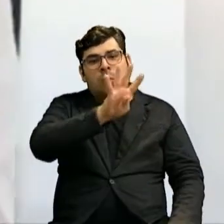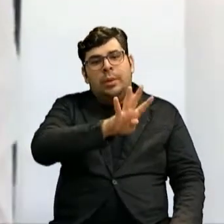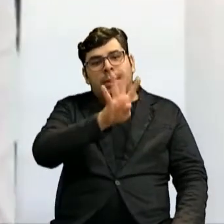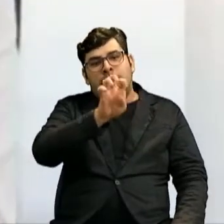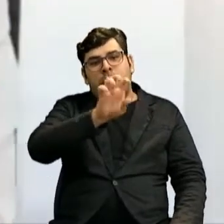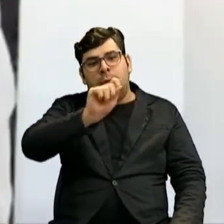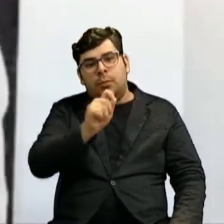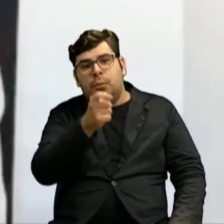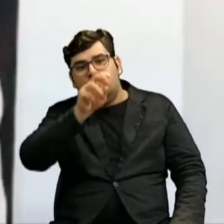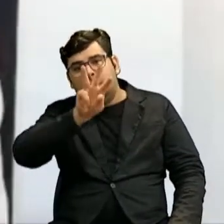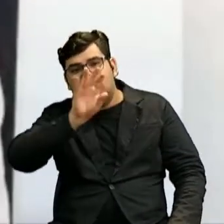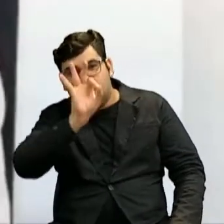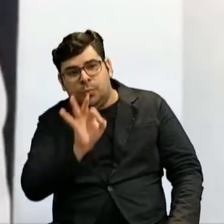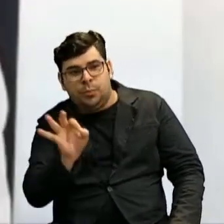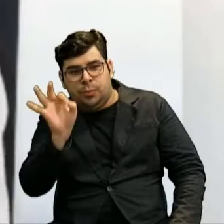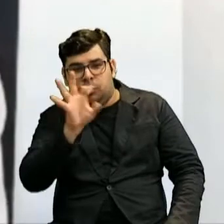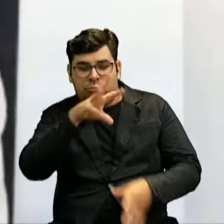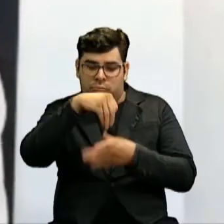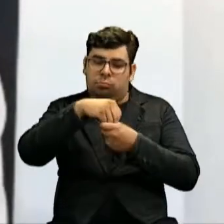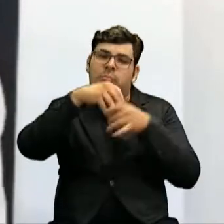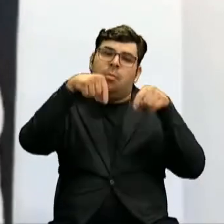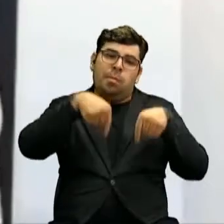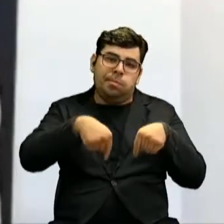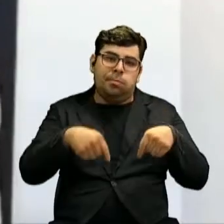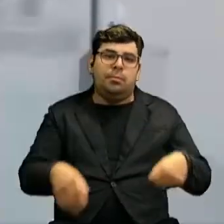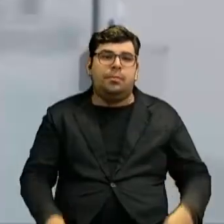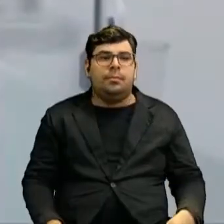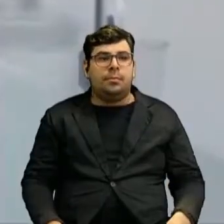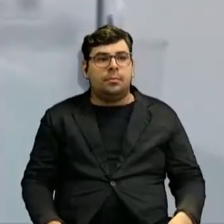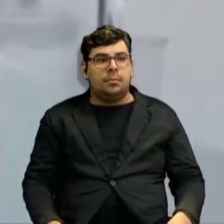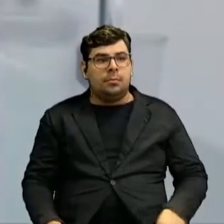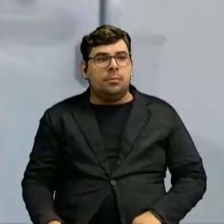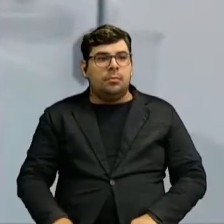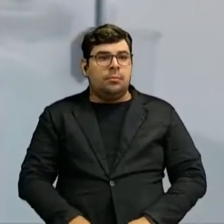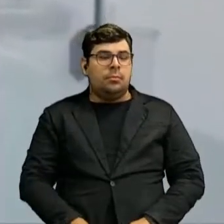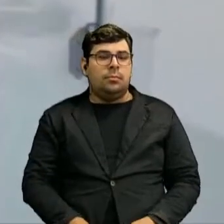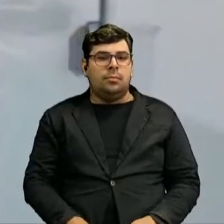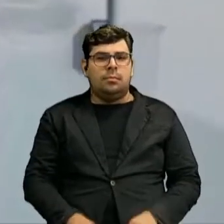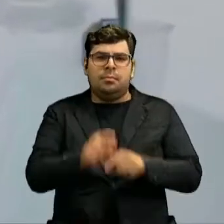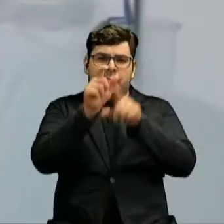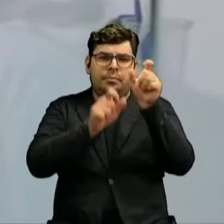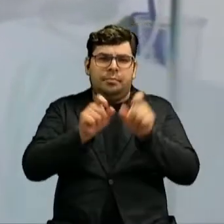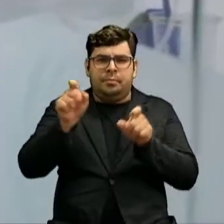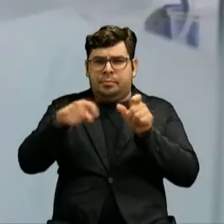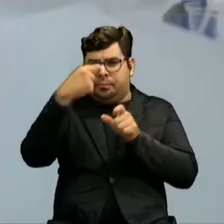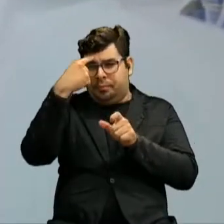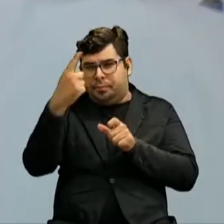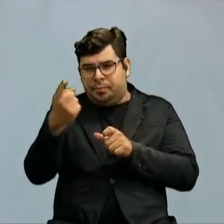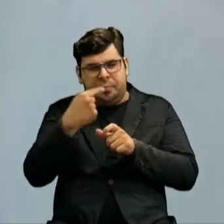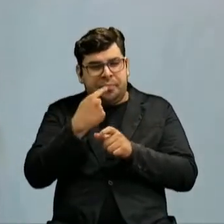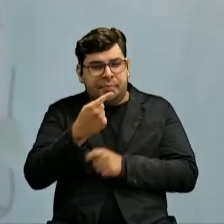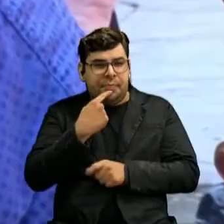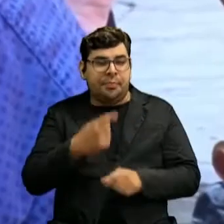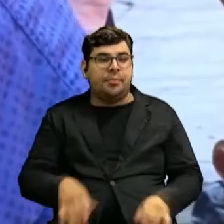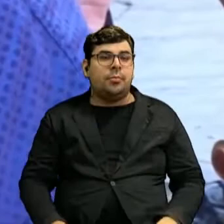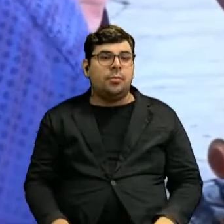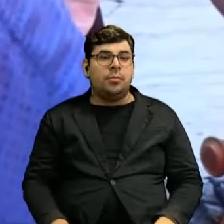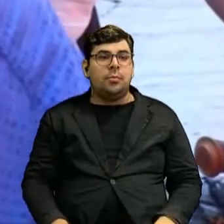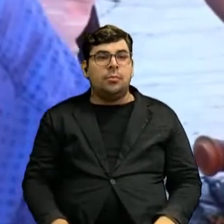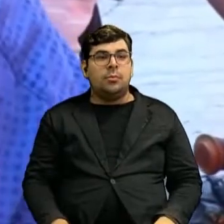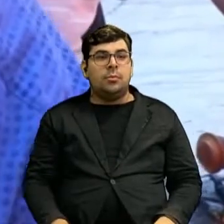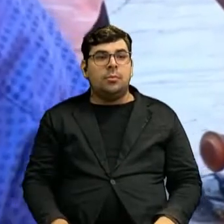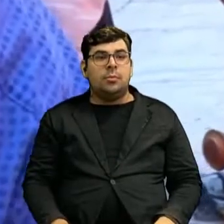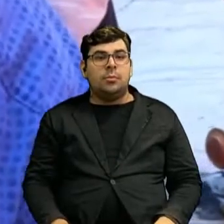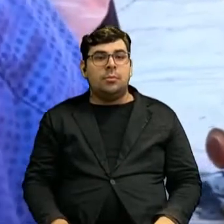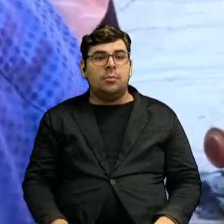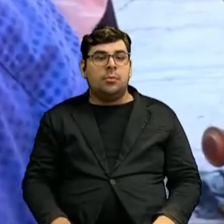49.3% de los pacientes que están aquí ahí hospitalizados en esa UCI. ¿Pero qué dice la gente frente a esta situación? Pero eso, la culpa la